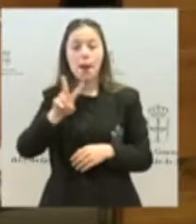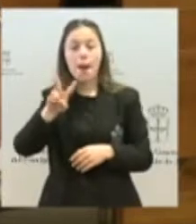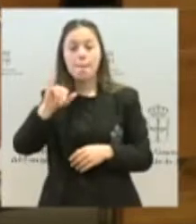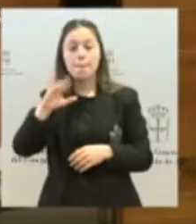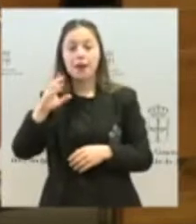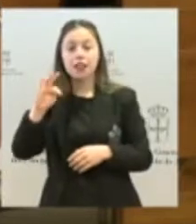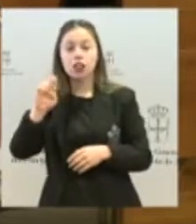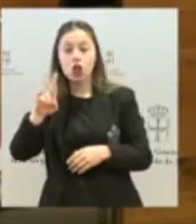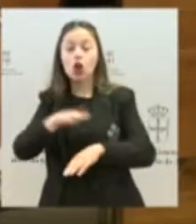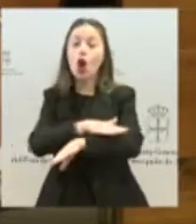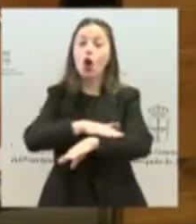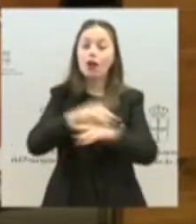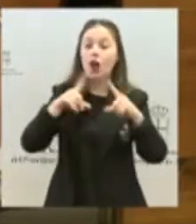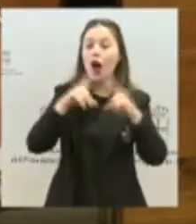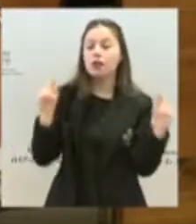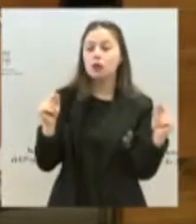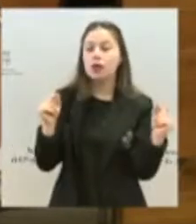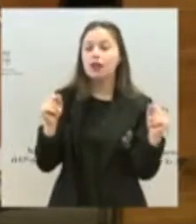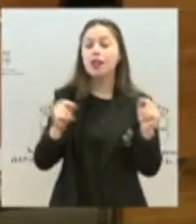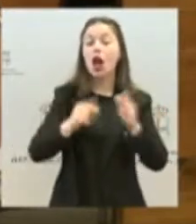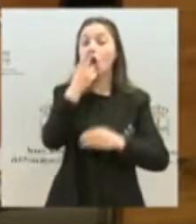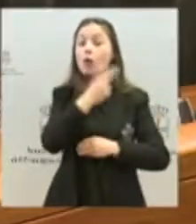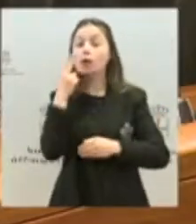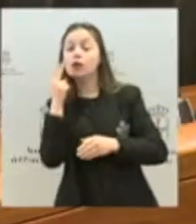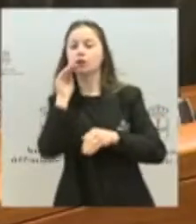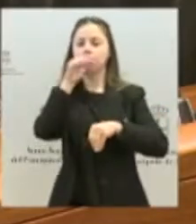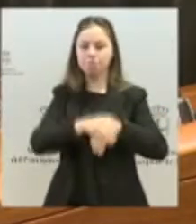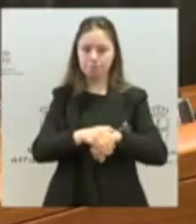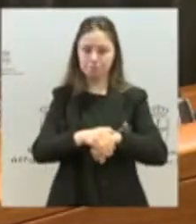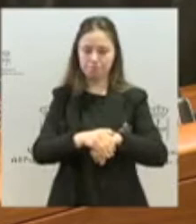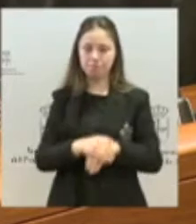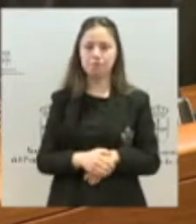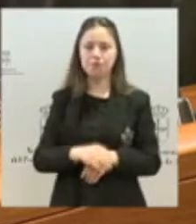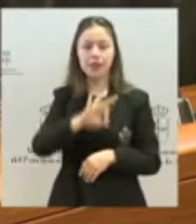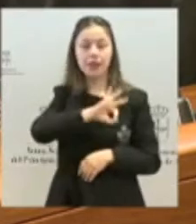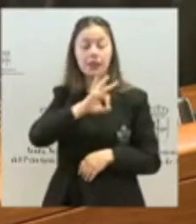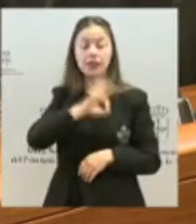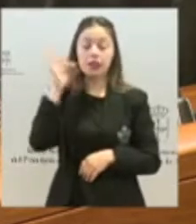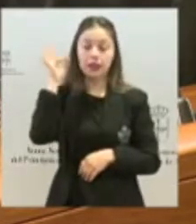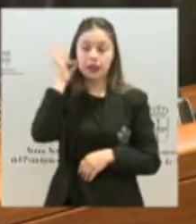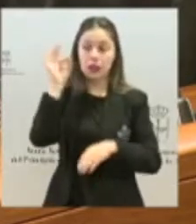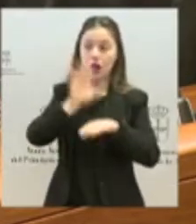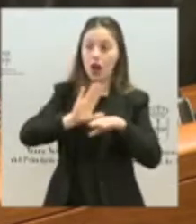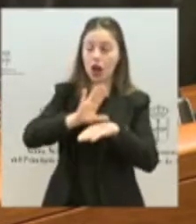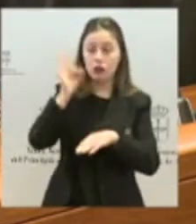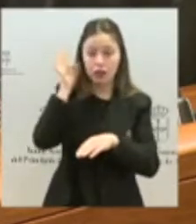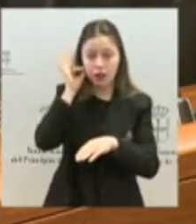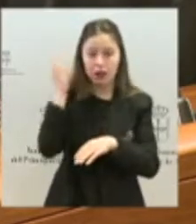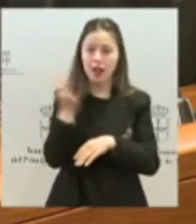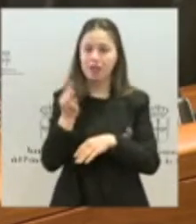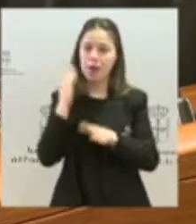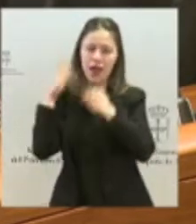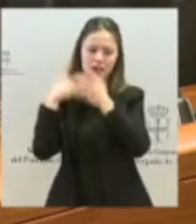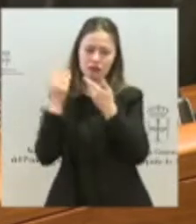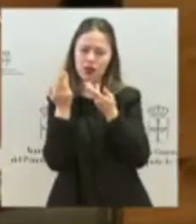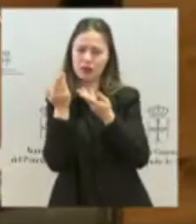cumpliera sus compromisos. Señora consejera, deberían presentar sus excusas y reconocer un